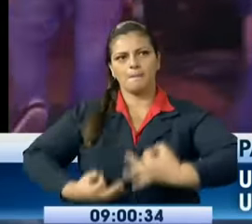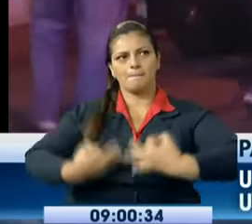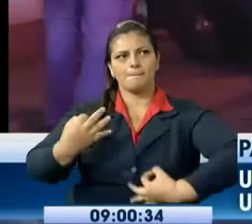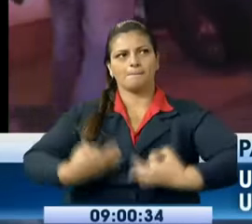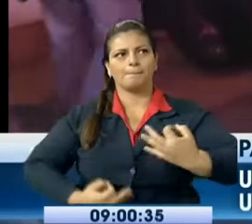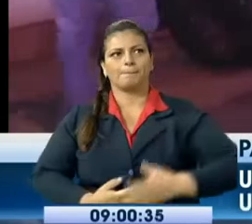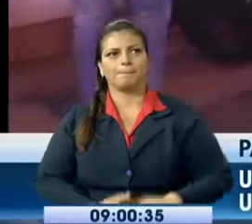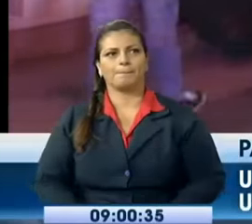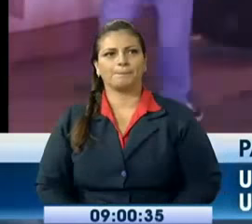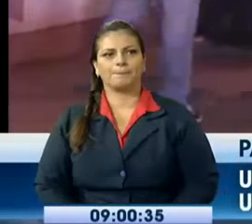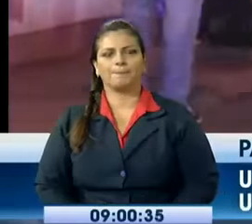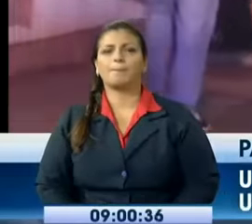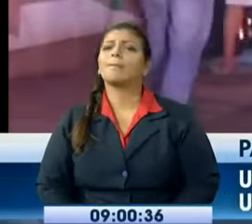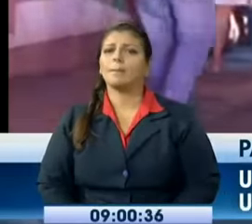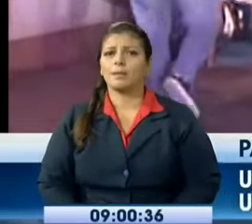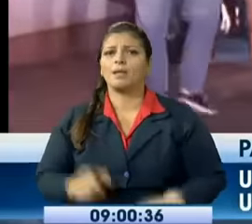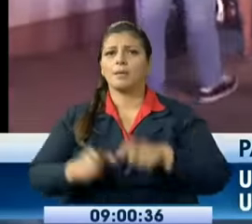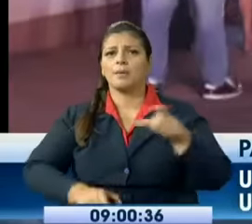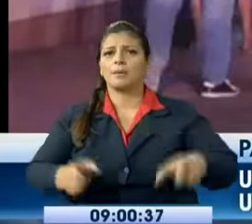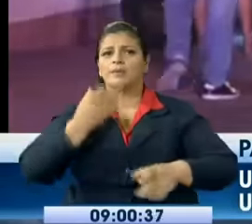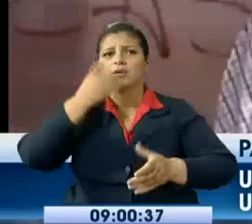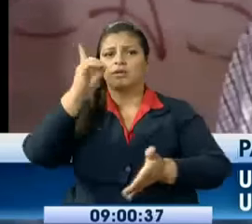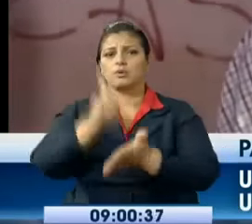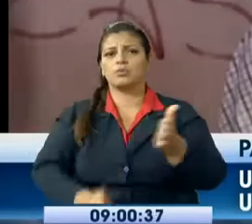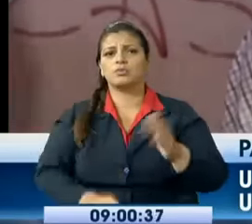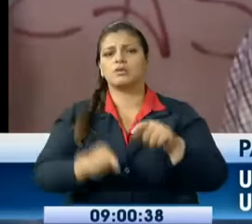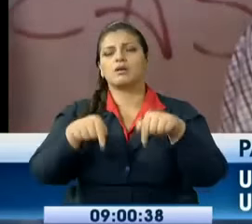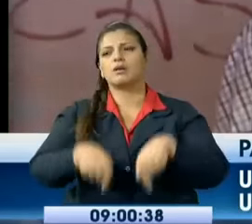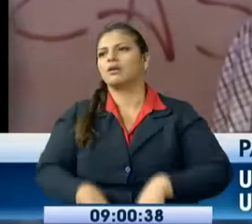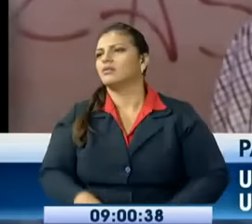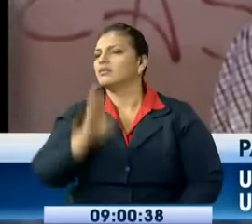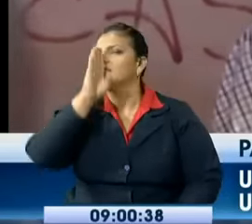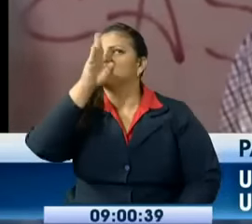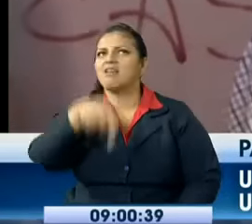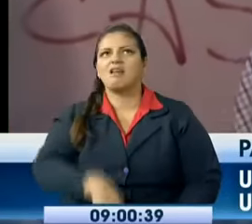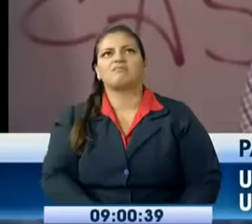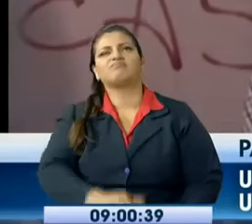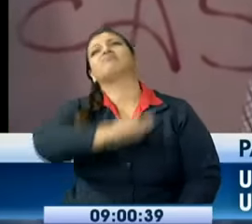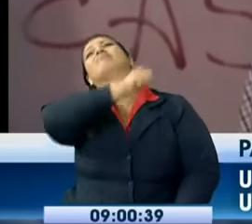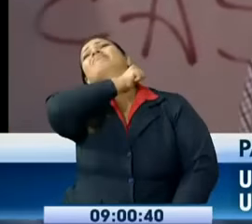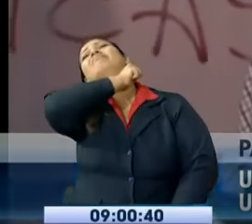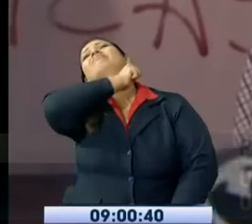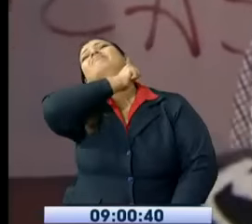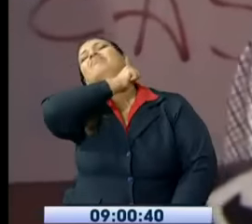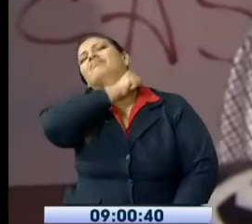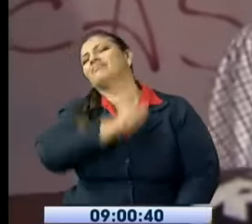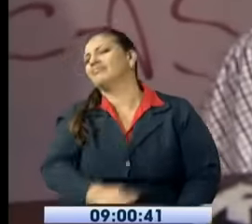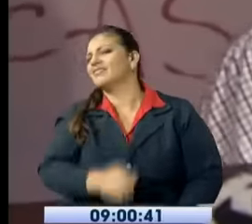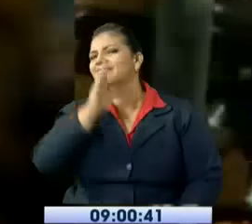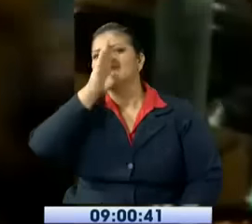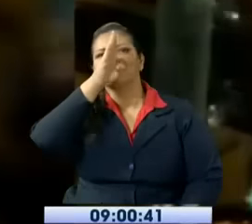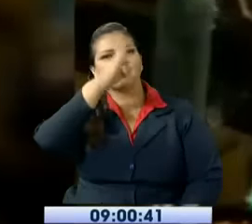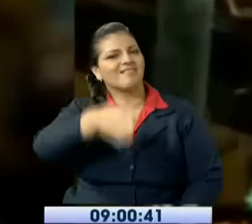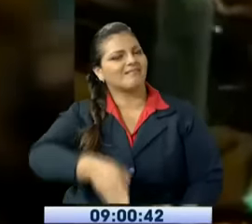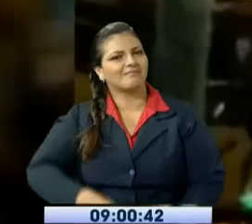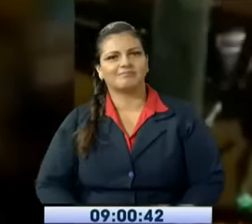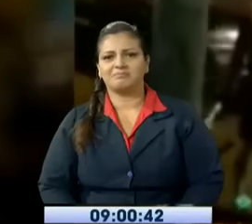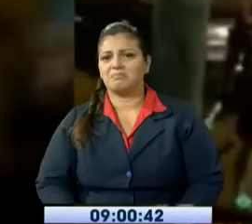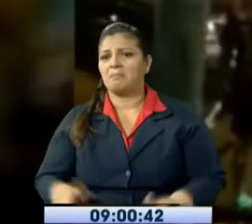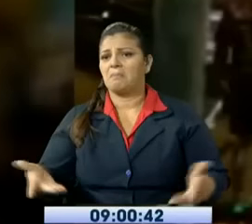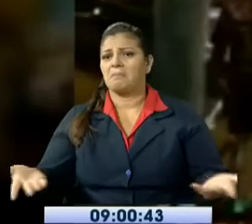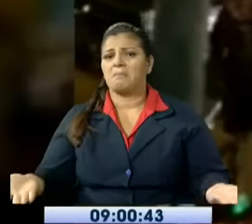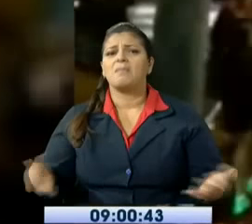asaltados constantemente durante este recorrido. Siempre asaltan, mijito, por aquí, siempre, siempre, siempre. Entonces esto está